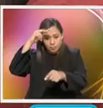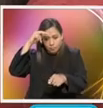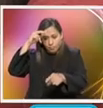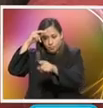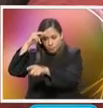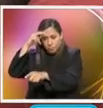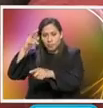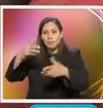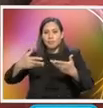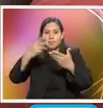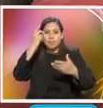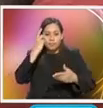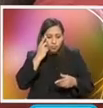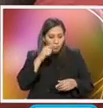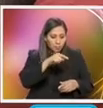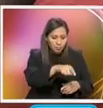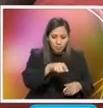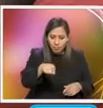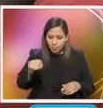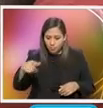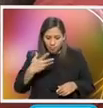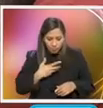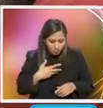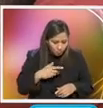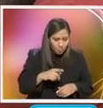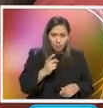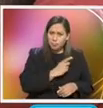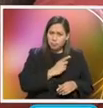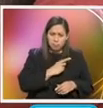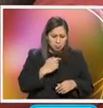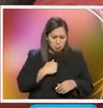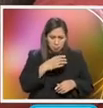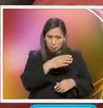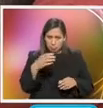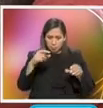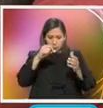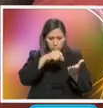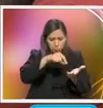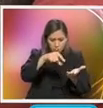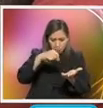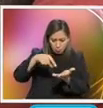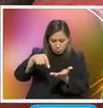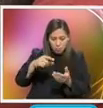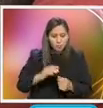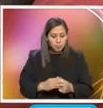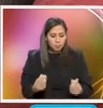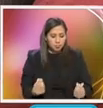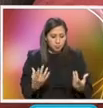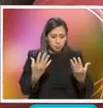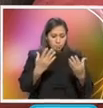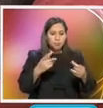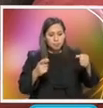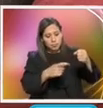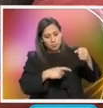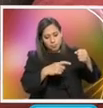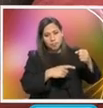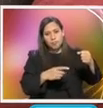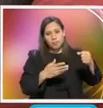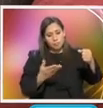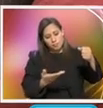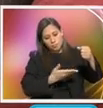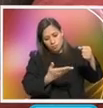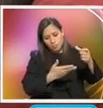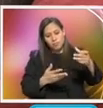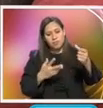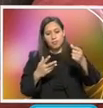otro lechuga. Entonces ellos tienen una gran diversidad de hortalizas que ellos llevan a su casa, ¿no? A sus platos,